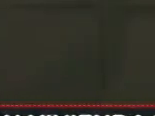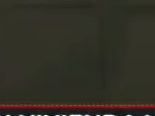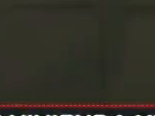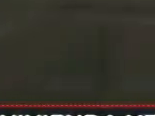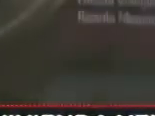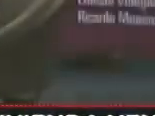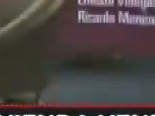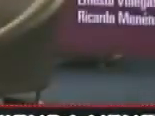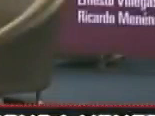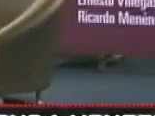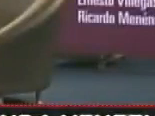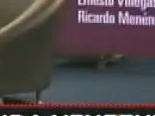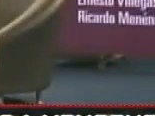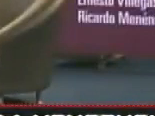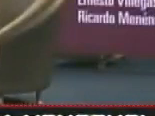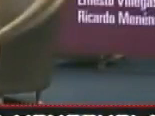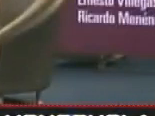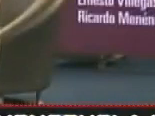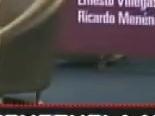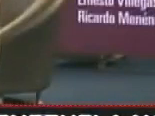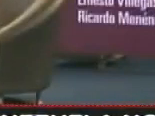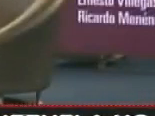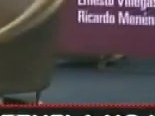Soñar con esa paz siquiera.